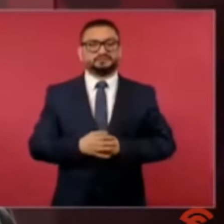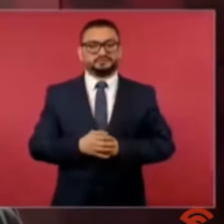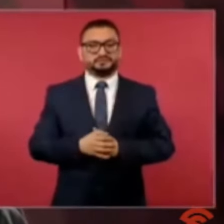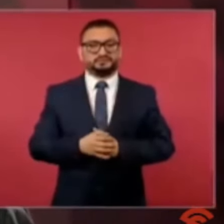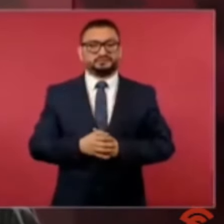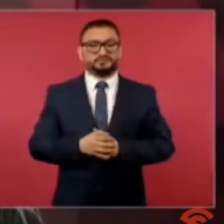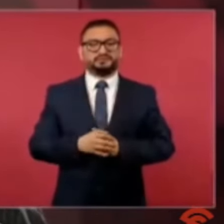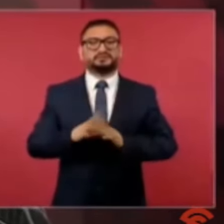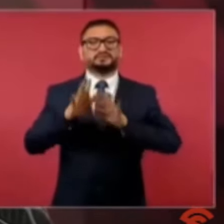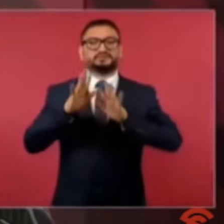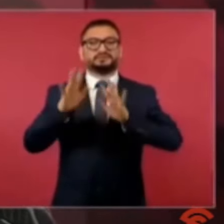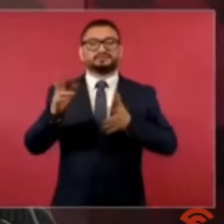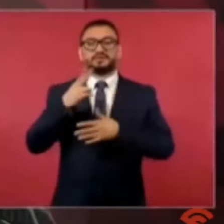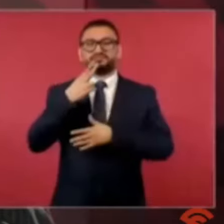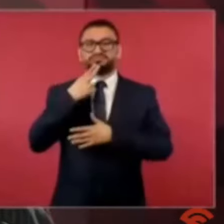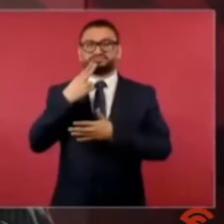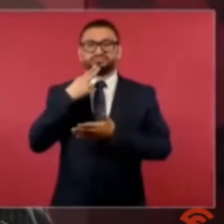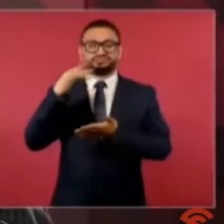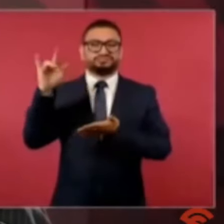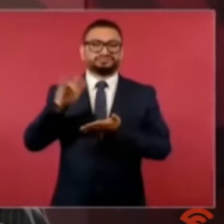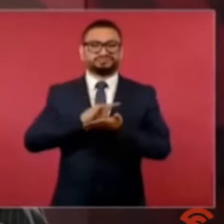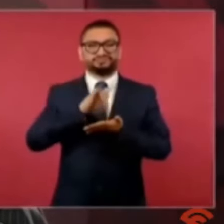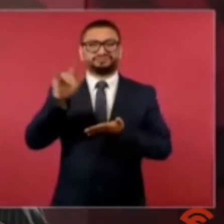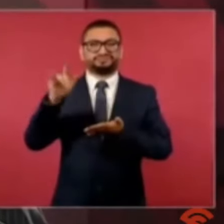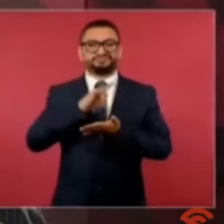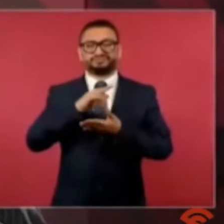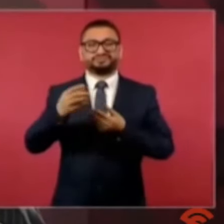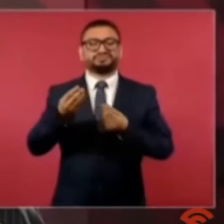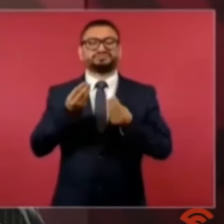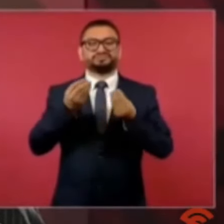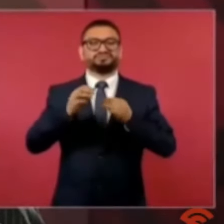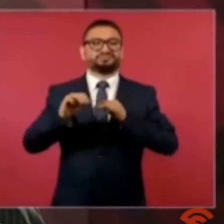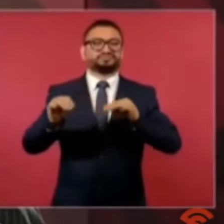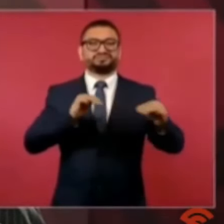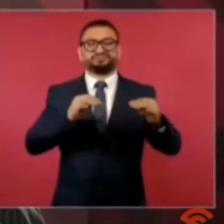y tiene mucho movimiento